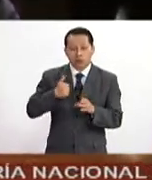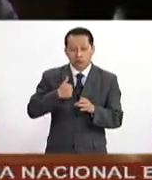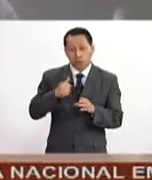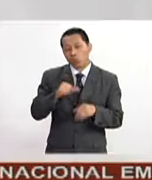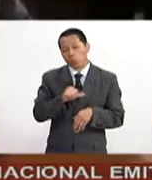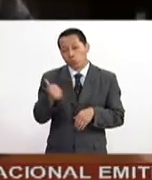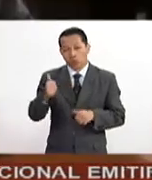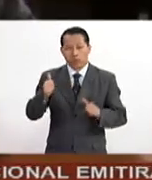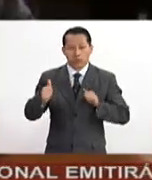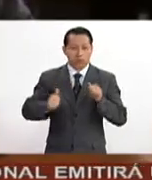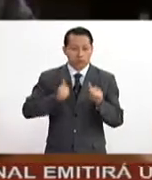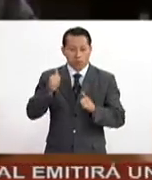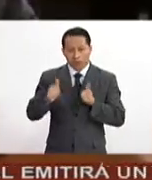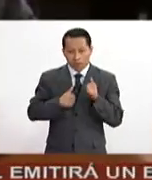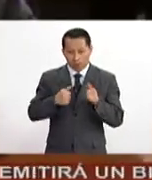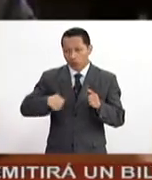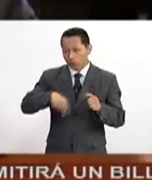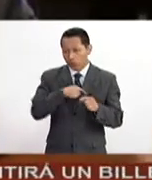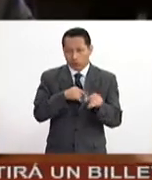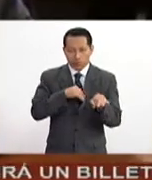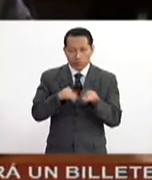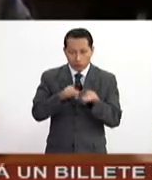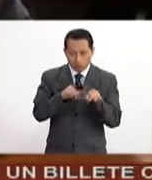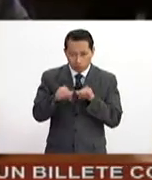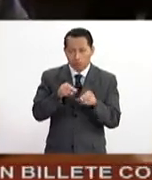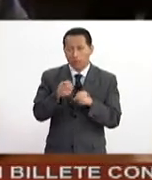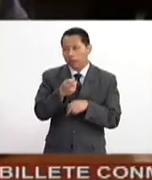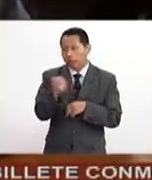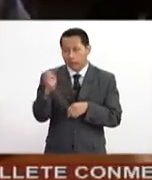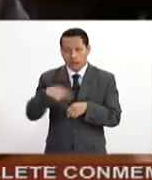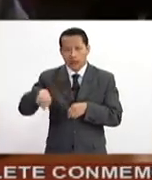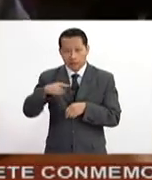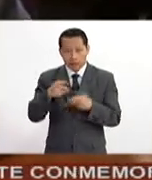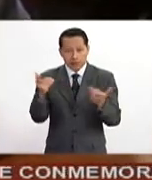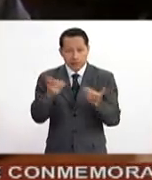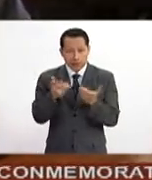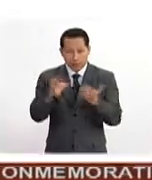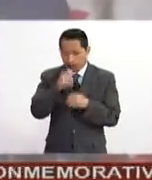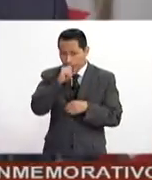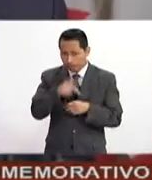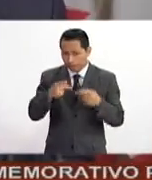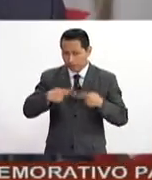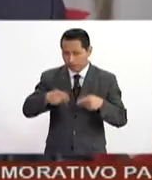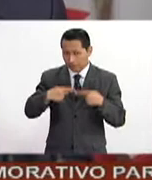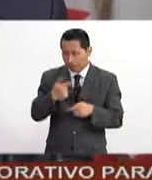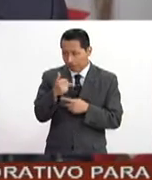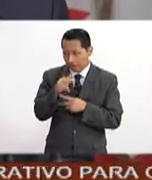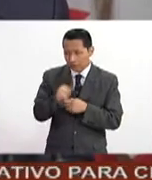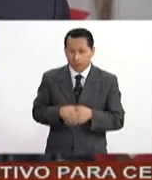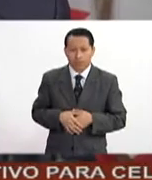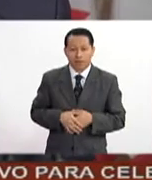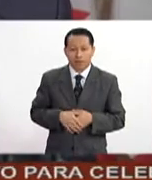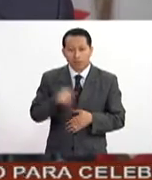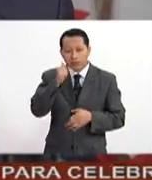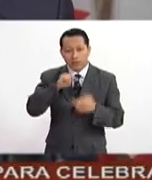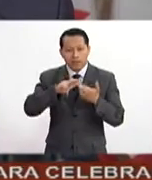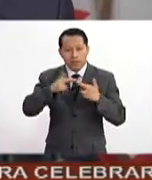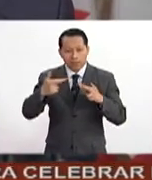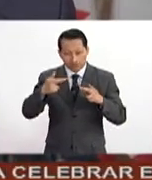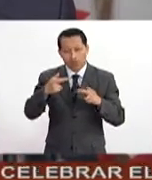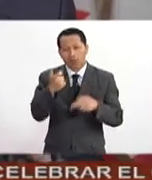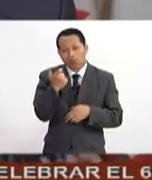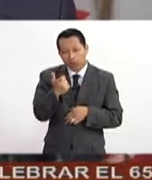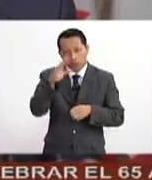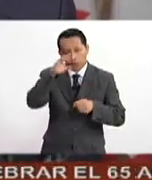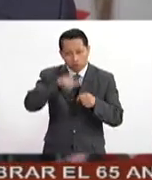tome ventaja de nuestros trabajadores y haga lo que ellos hicieron a nuestros granjeros. En cualquier relación económica y